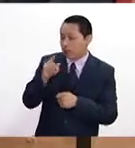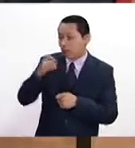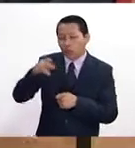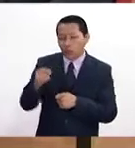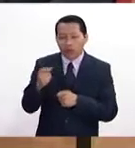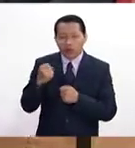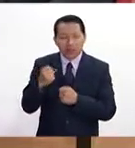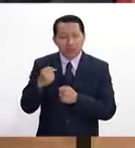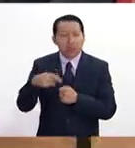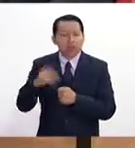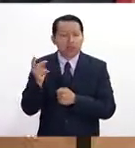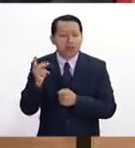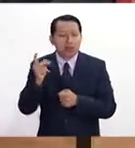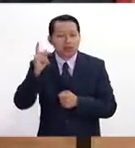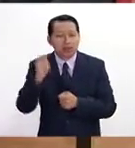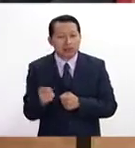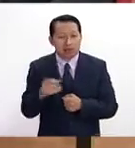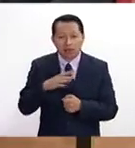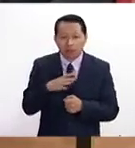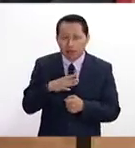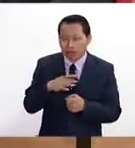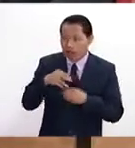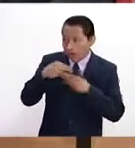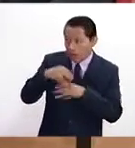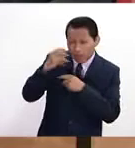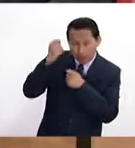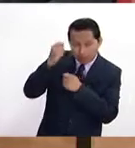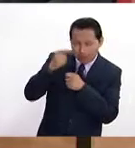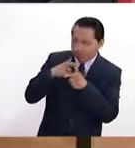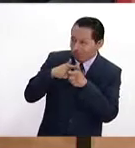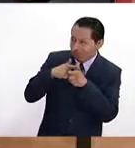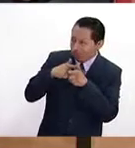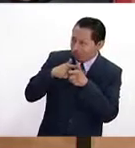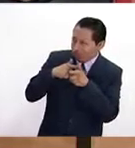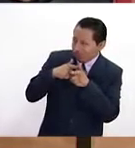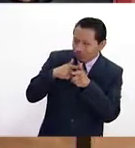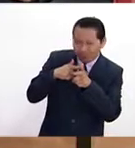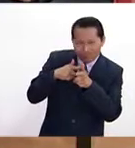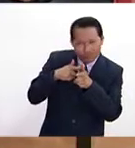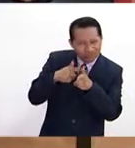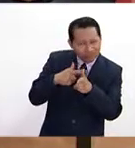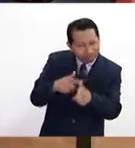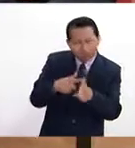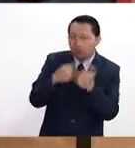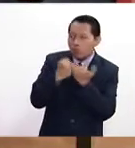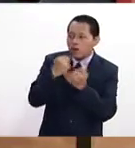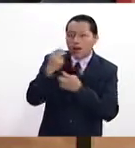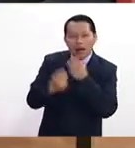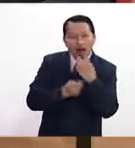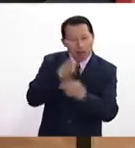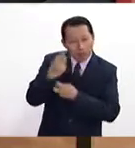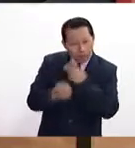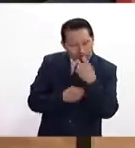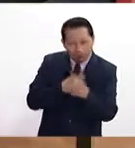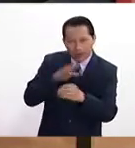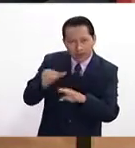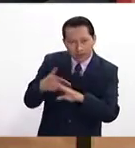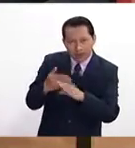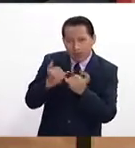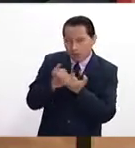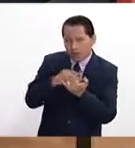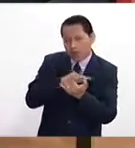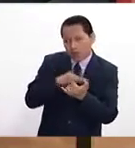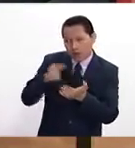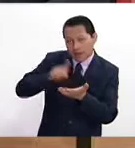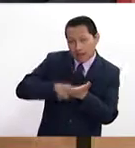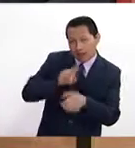pero con ello no va a detener ni las protestas, ni las críticas, tanto internas como